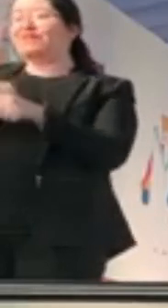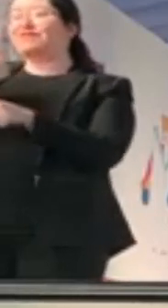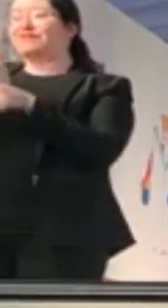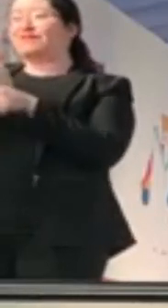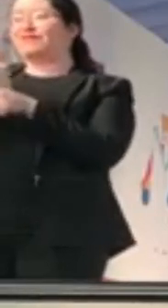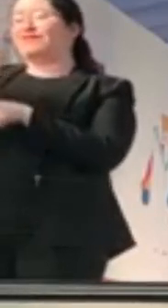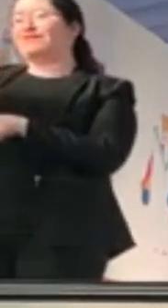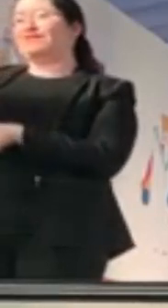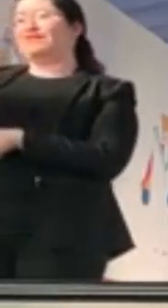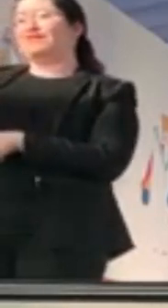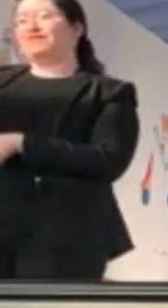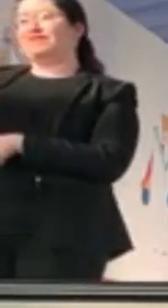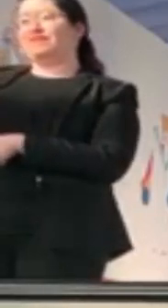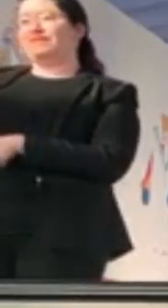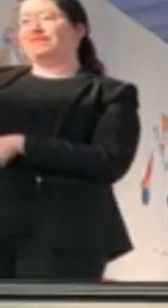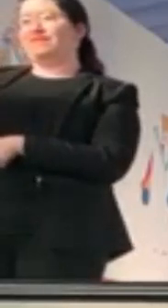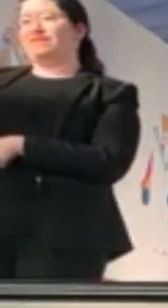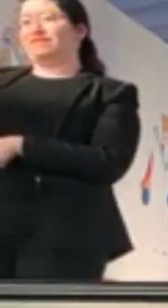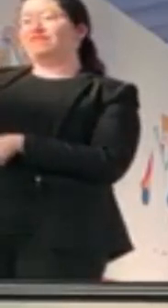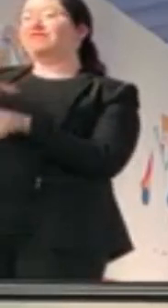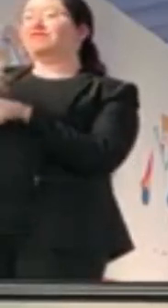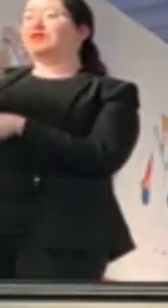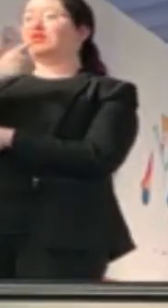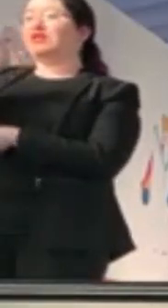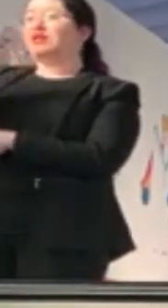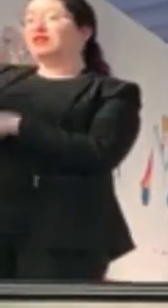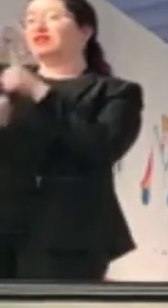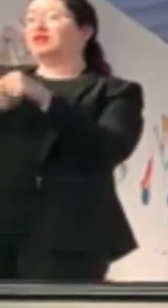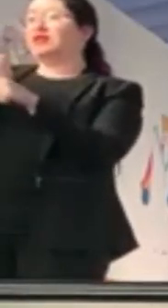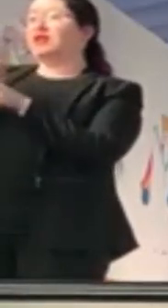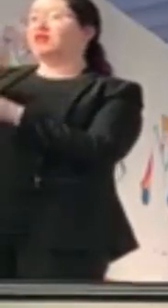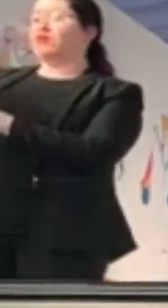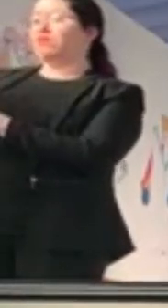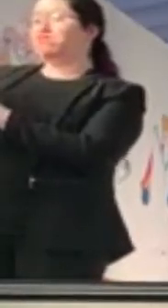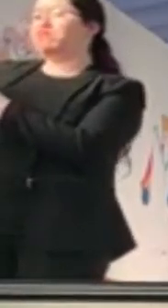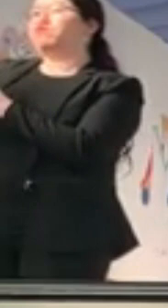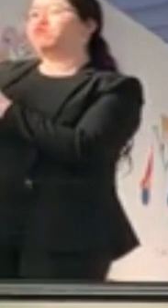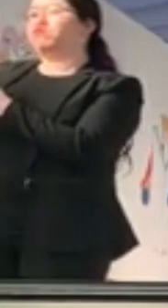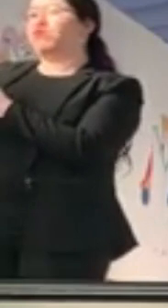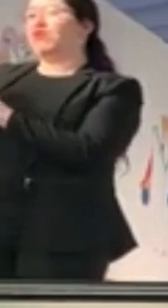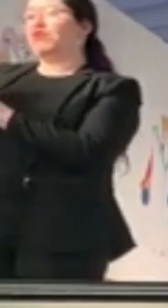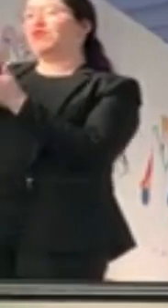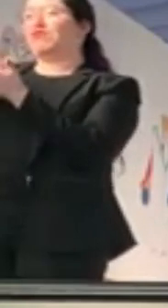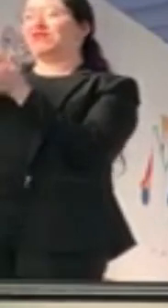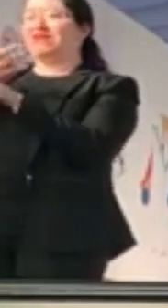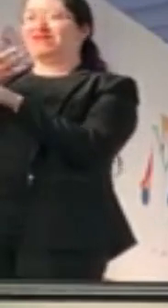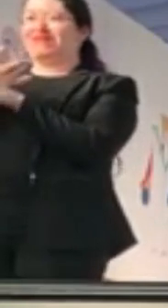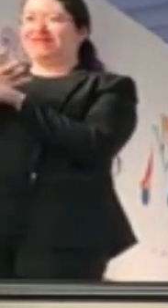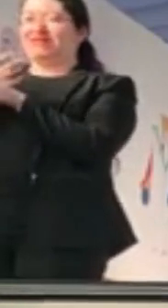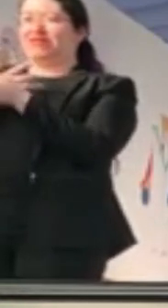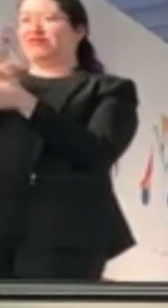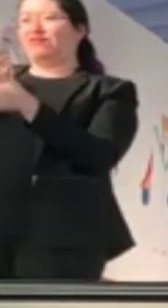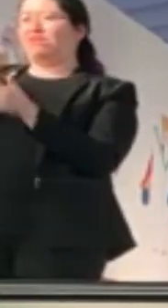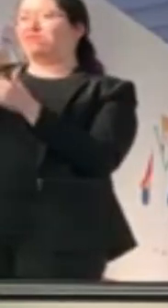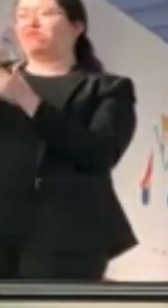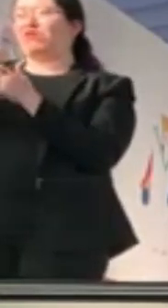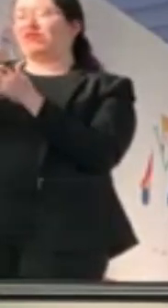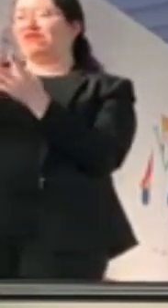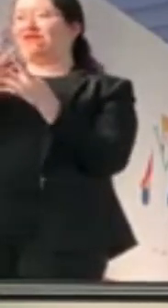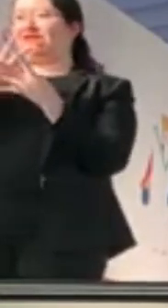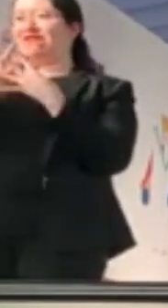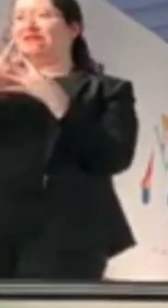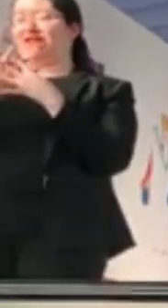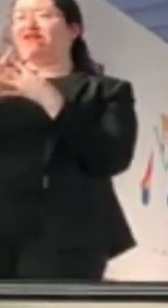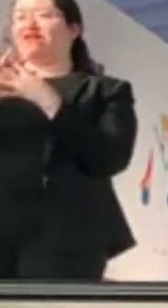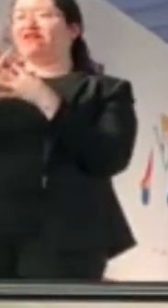Flores Magón porque se cumplen 100 años de su asesinato en Dibengol, en una cárcel donde le pedían, lo tenía muy